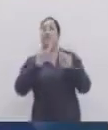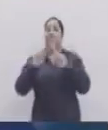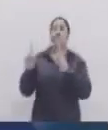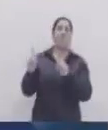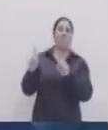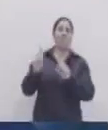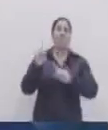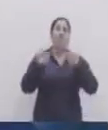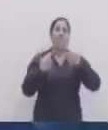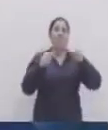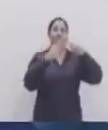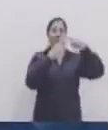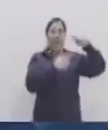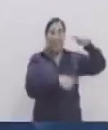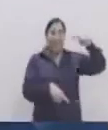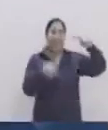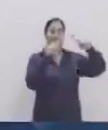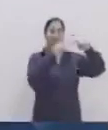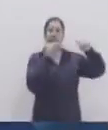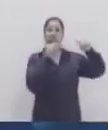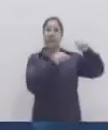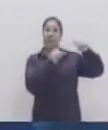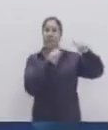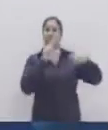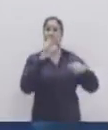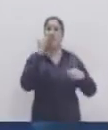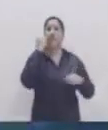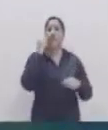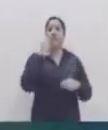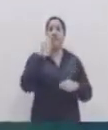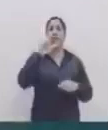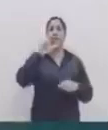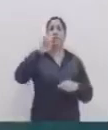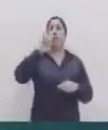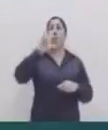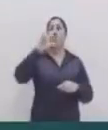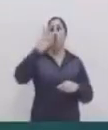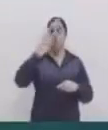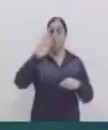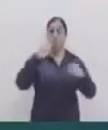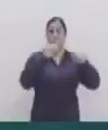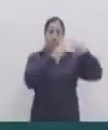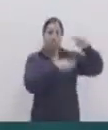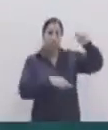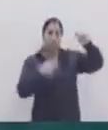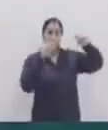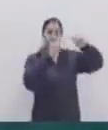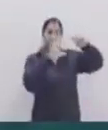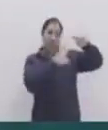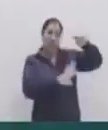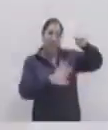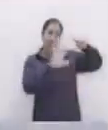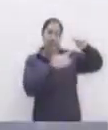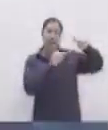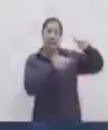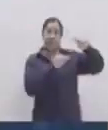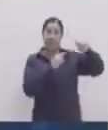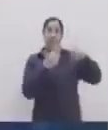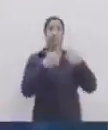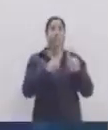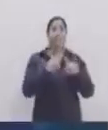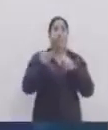cada uno. El círculo, como tal, vamos a conocer al trazo y al área de la figura.